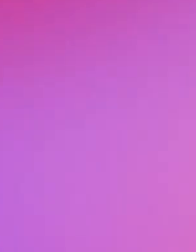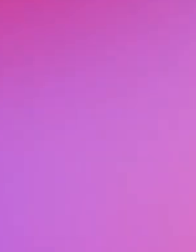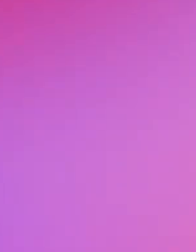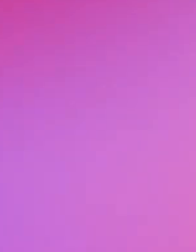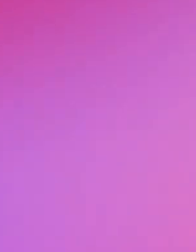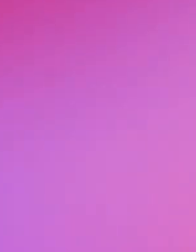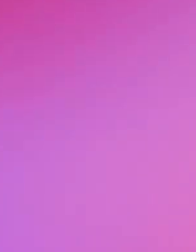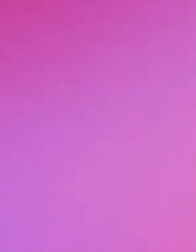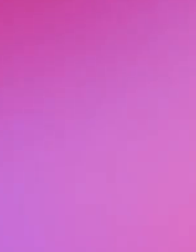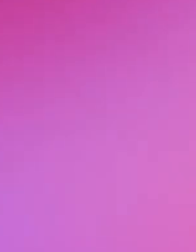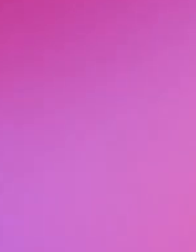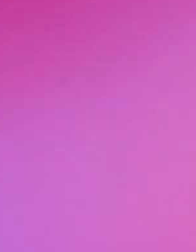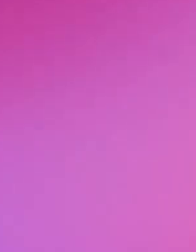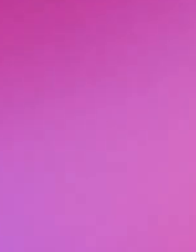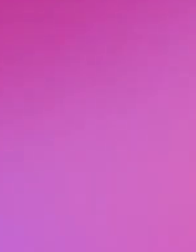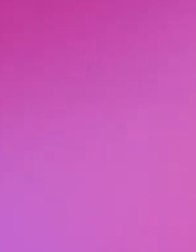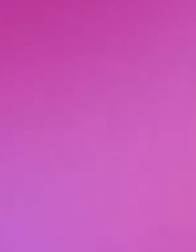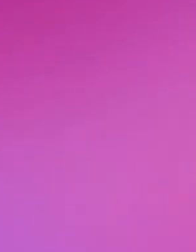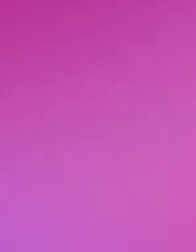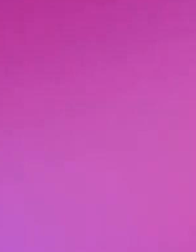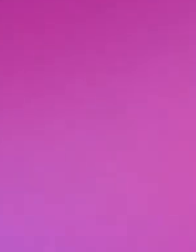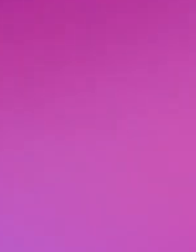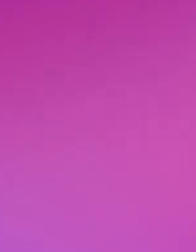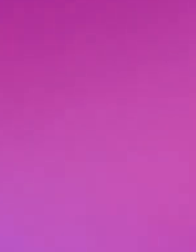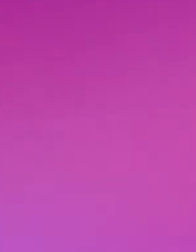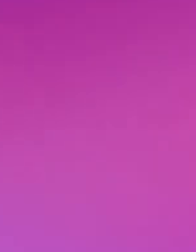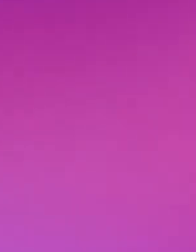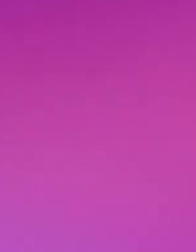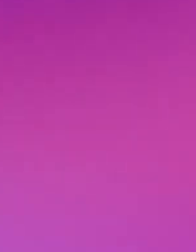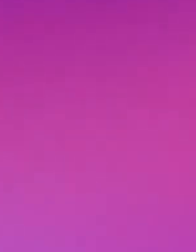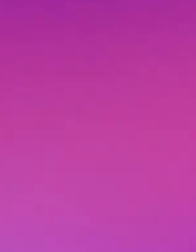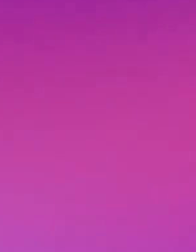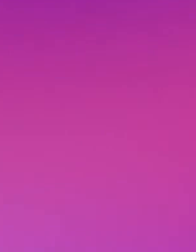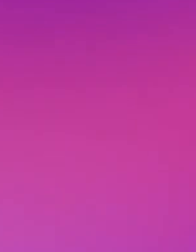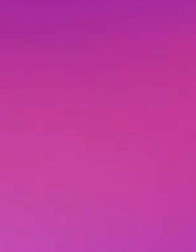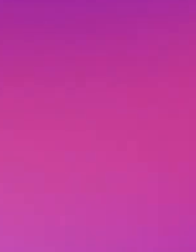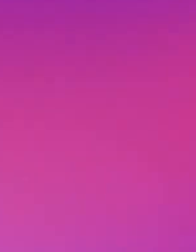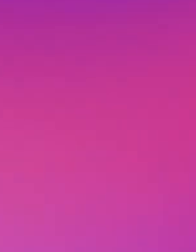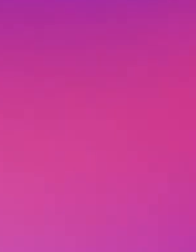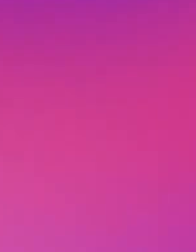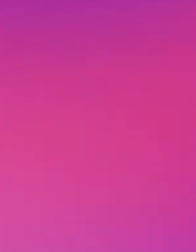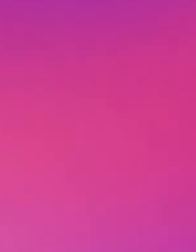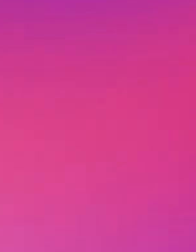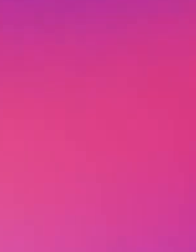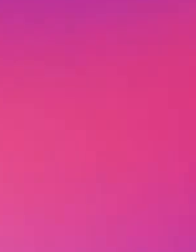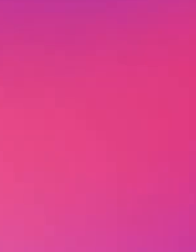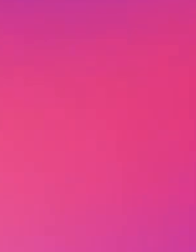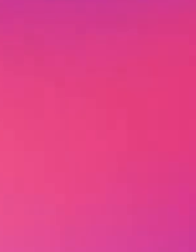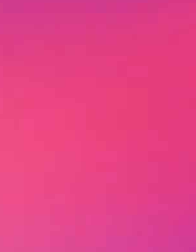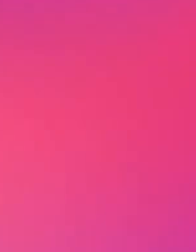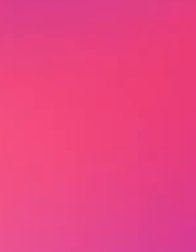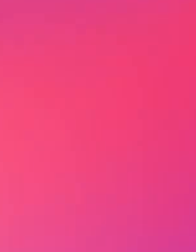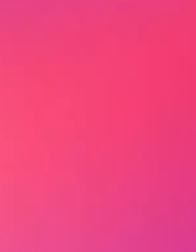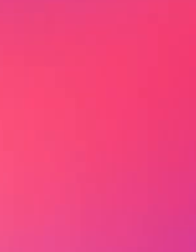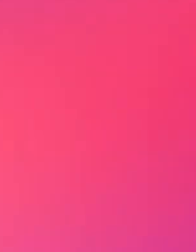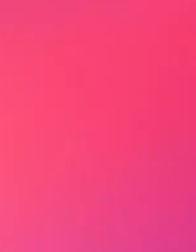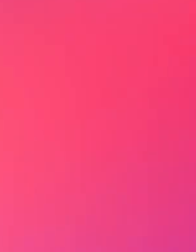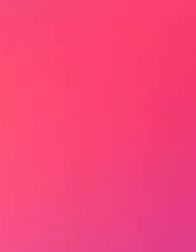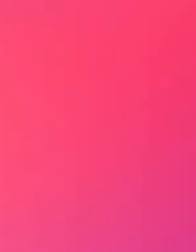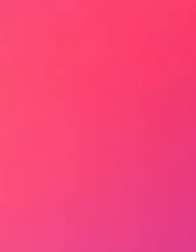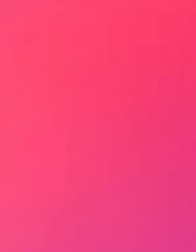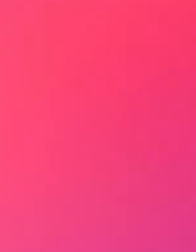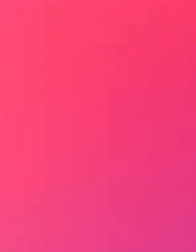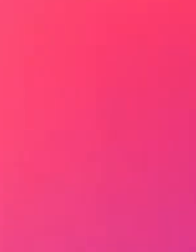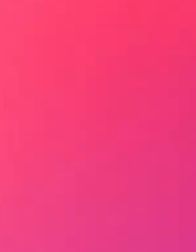llama al Centro de Apoyo Pedagógico a Distancia. El número de teléfono para secundaria es el 55